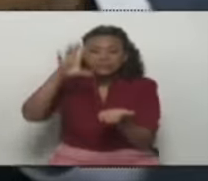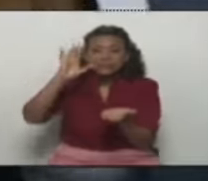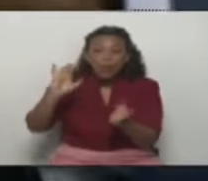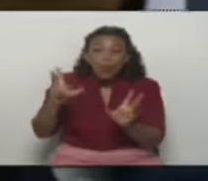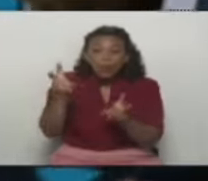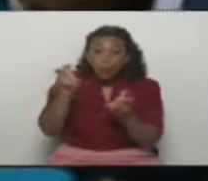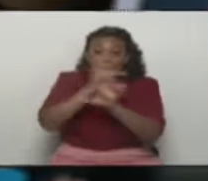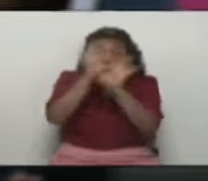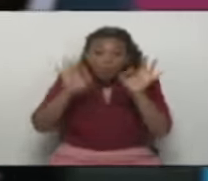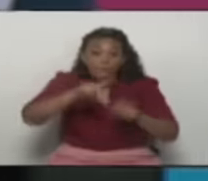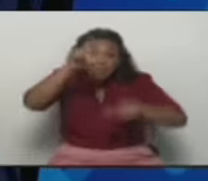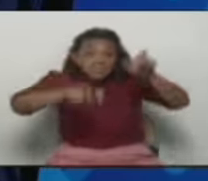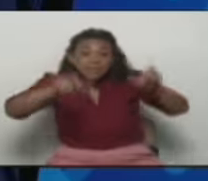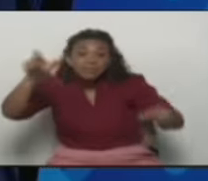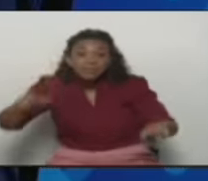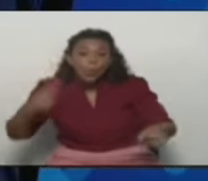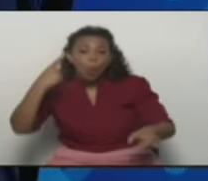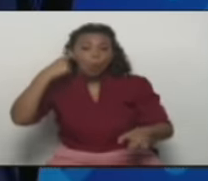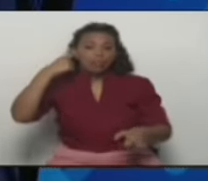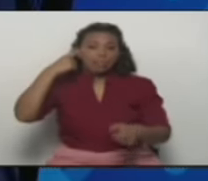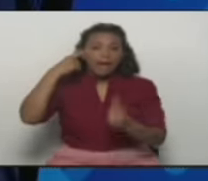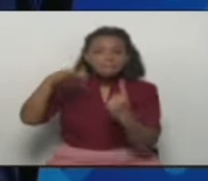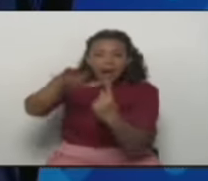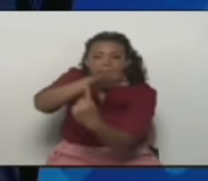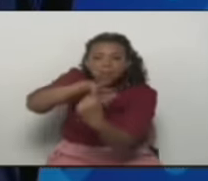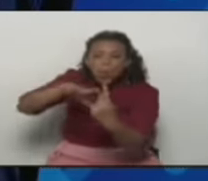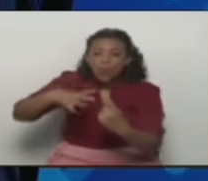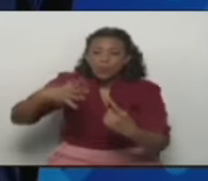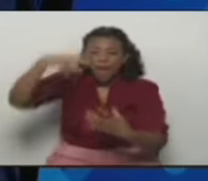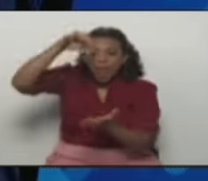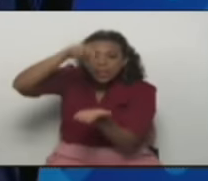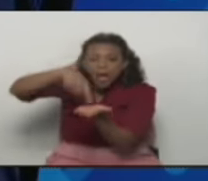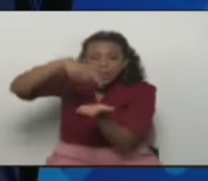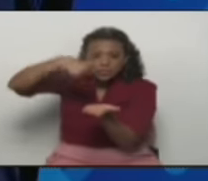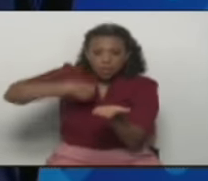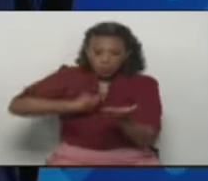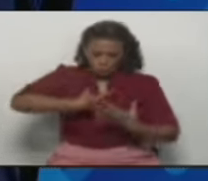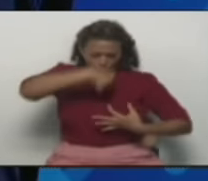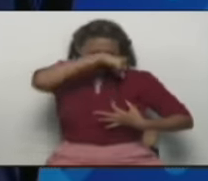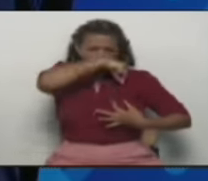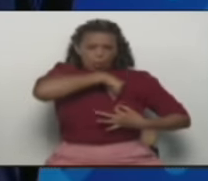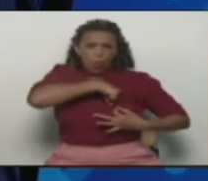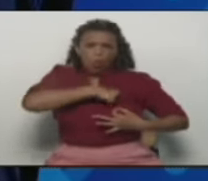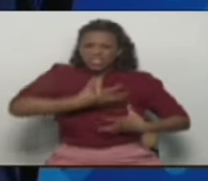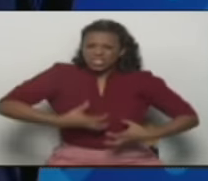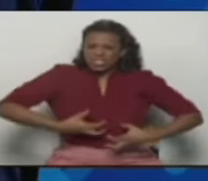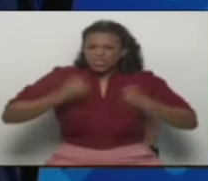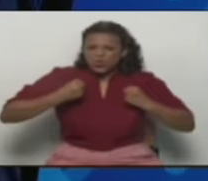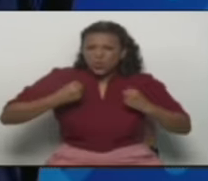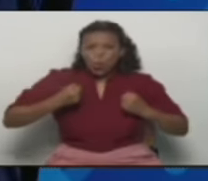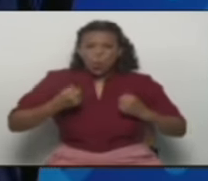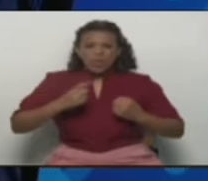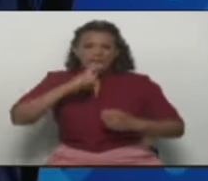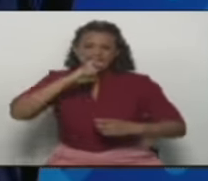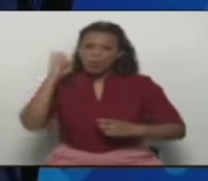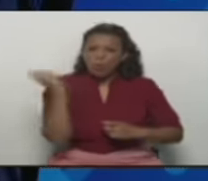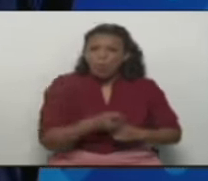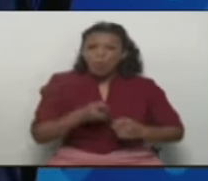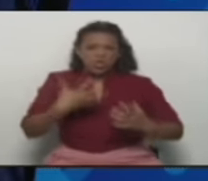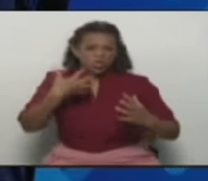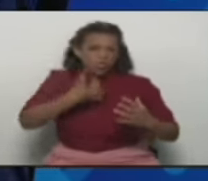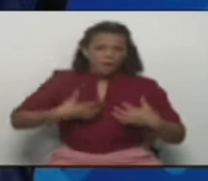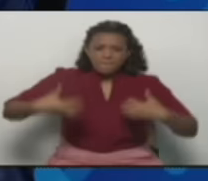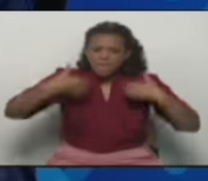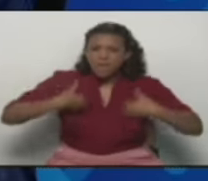Nuevos Fascismos, manipular el resentimiento, la insatisfacción, la falta, la incomprensión, el vacío de sentido y el sufrimiento son,